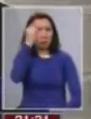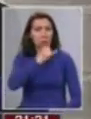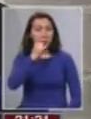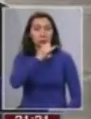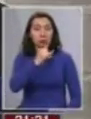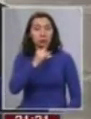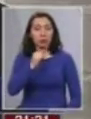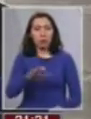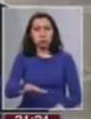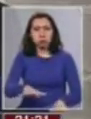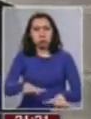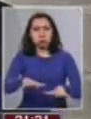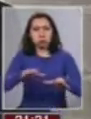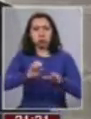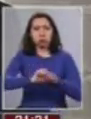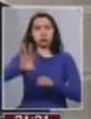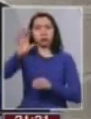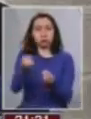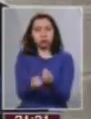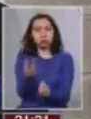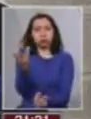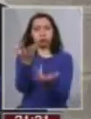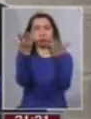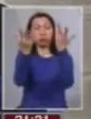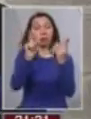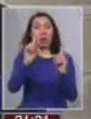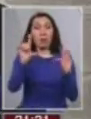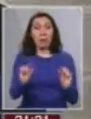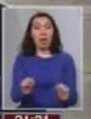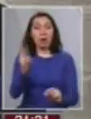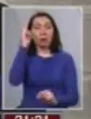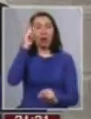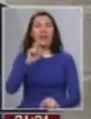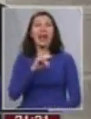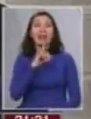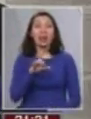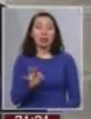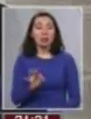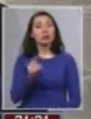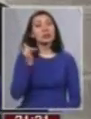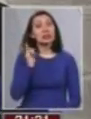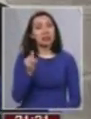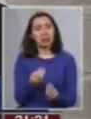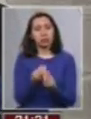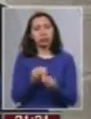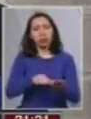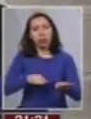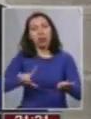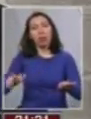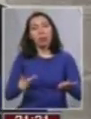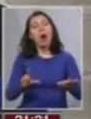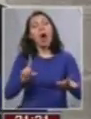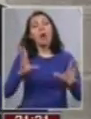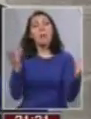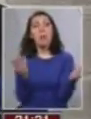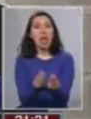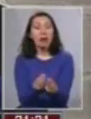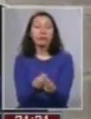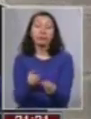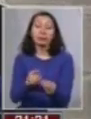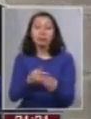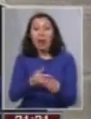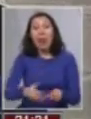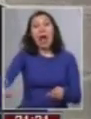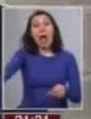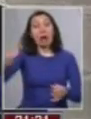índices de concentración de emisiones no se han reducido producto de la restricción a los catalíticos. Sí la congestión, pero eso es un efecto de corto plazo, ya que en el